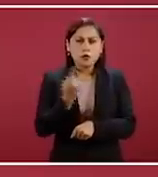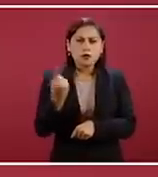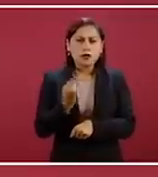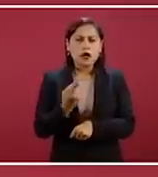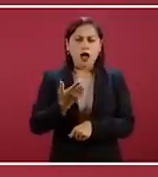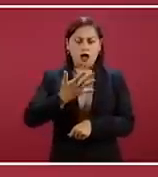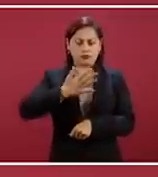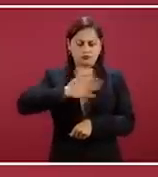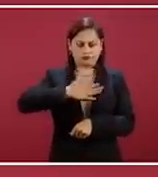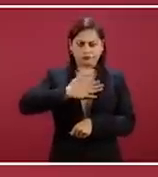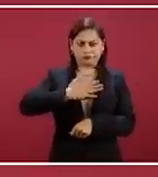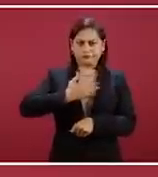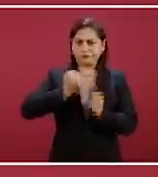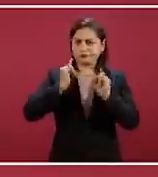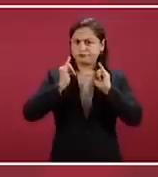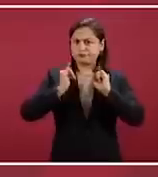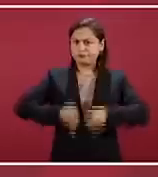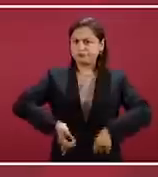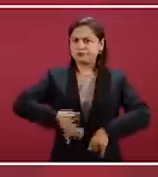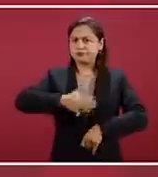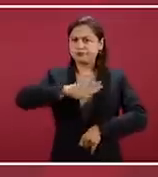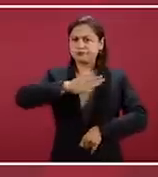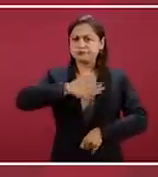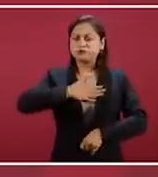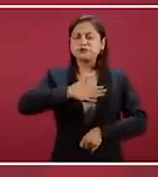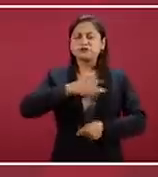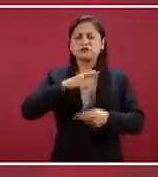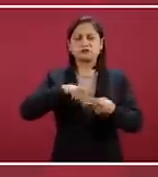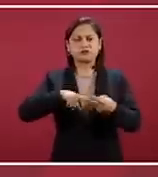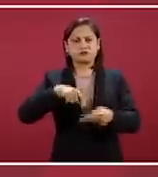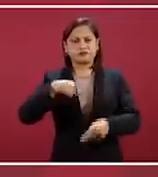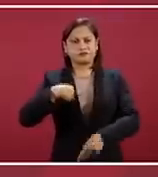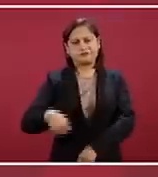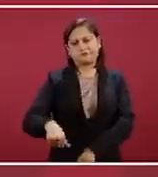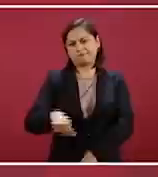egoísmo, lo que impere, lo que prevalezca,